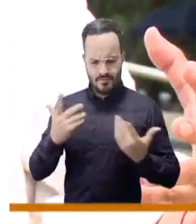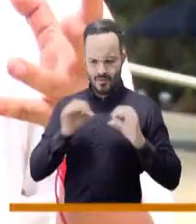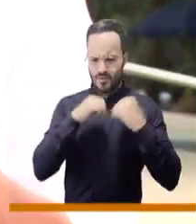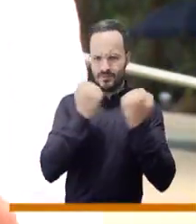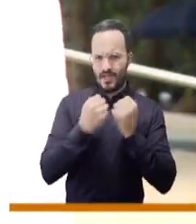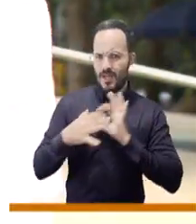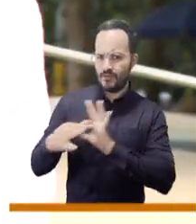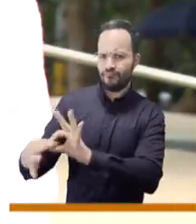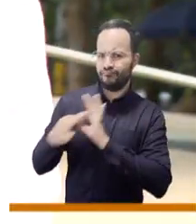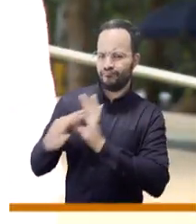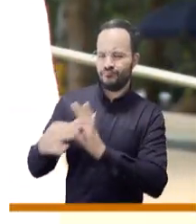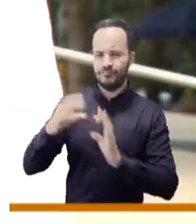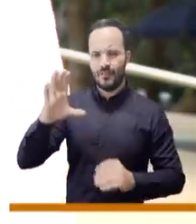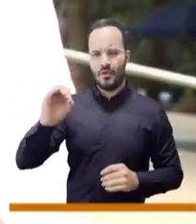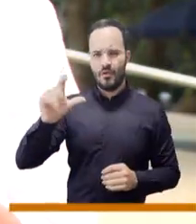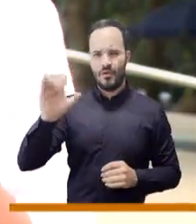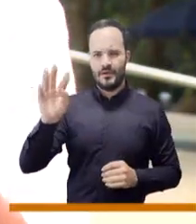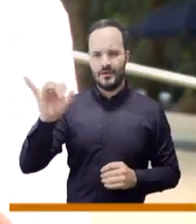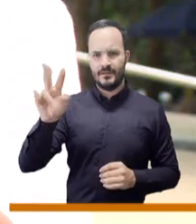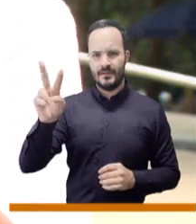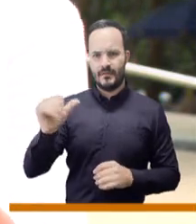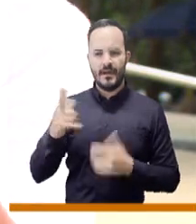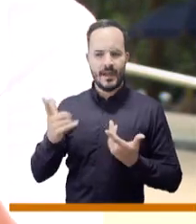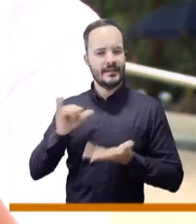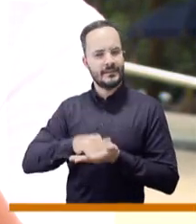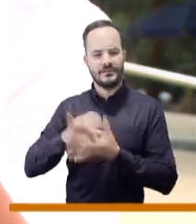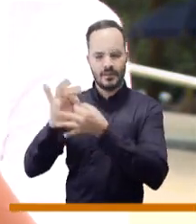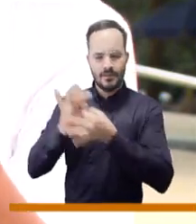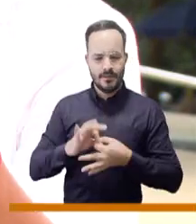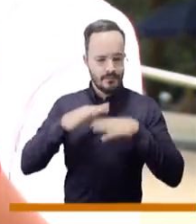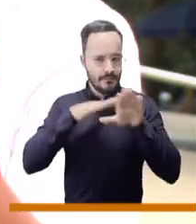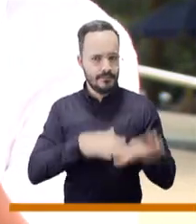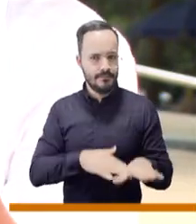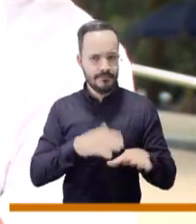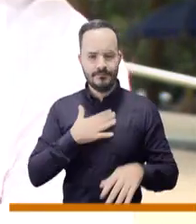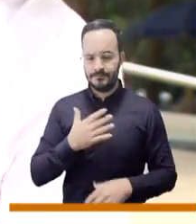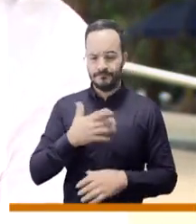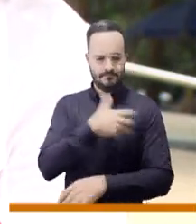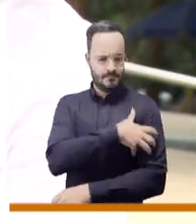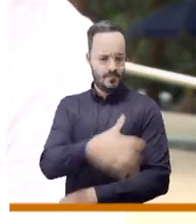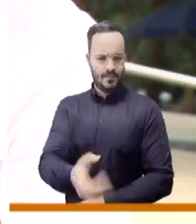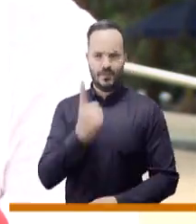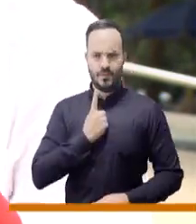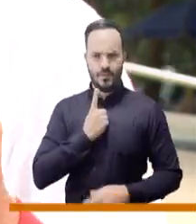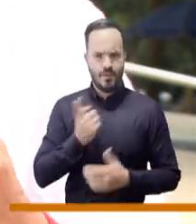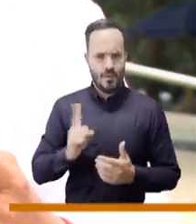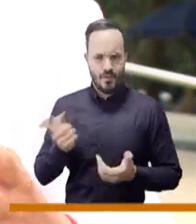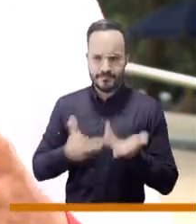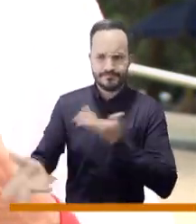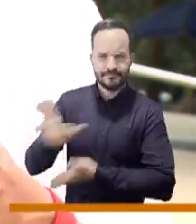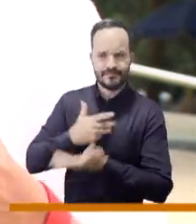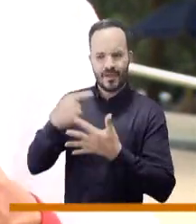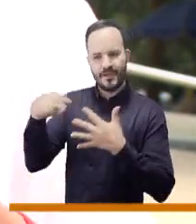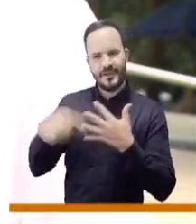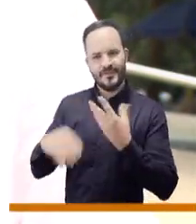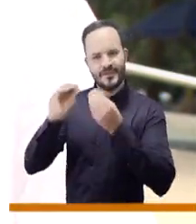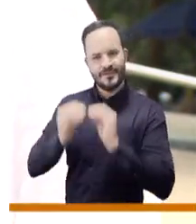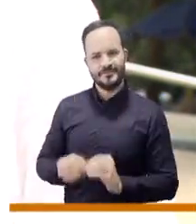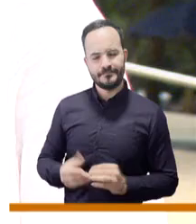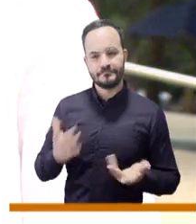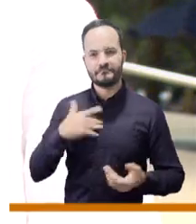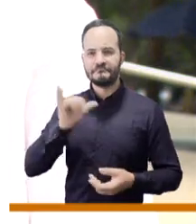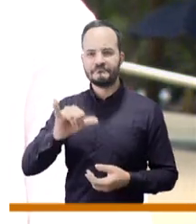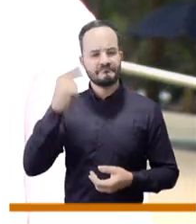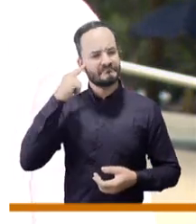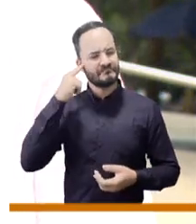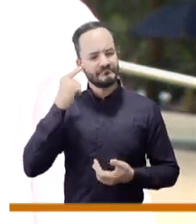poder en la representación, pensando que el poder no es solamente uno, sino que hay poder de muchos tipos. De este modo, nosotras pensamos que